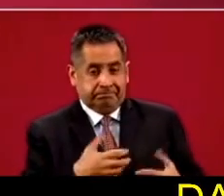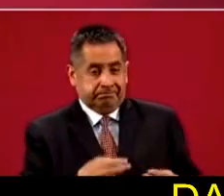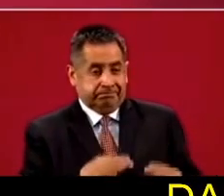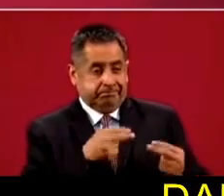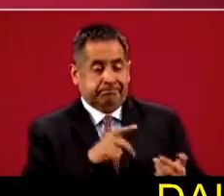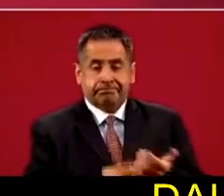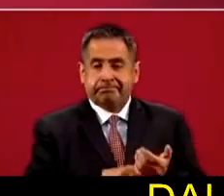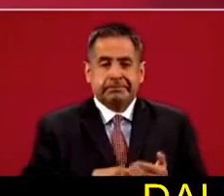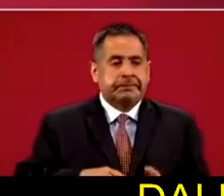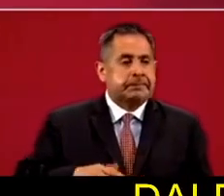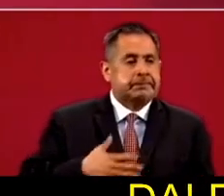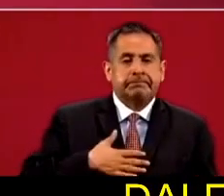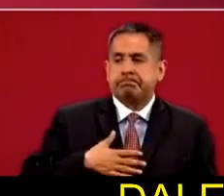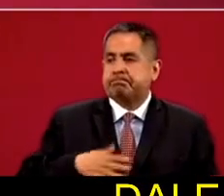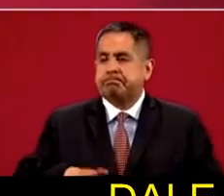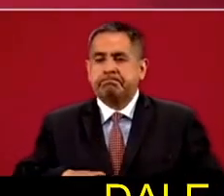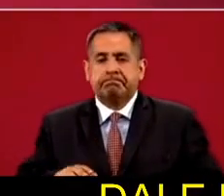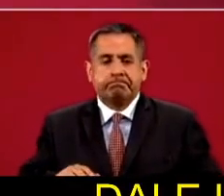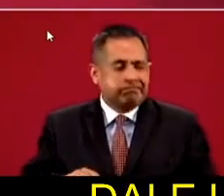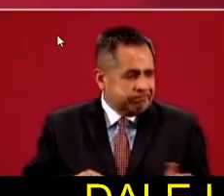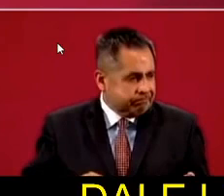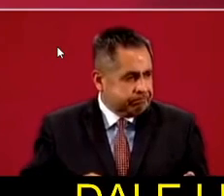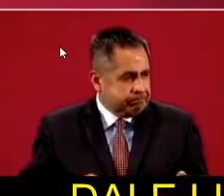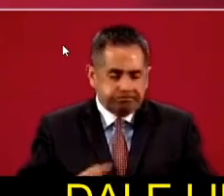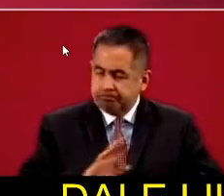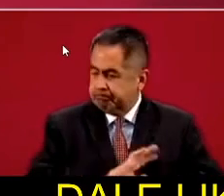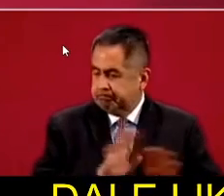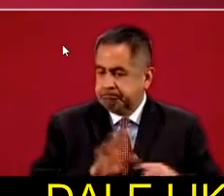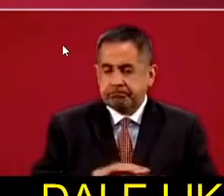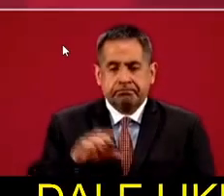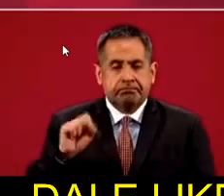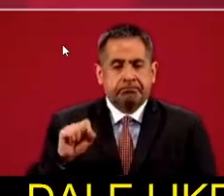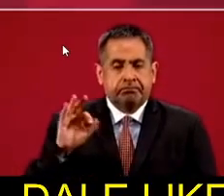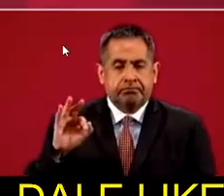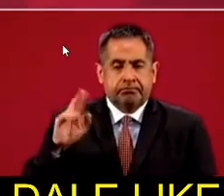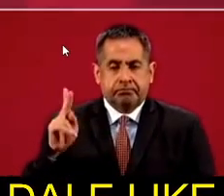que recientemente inclusive la Función Pública puso